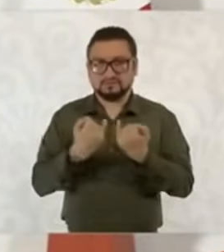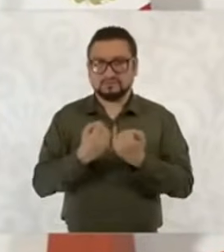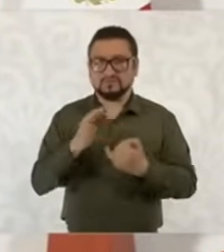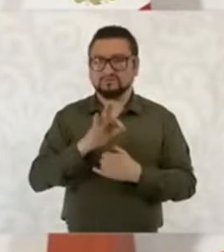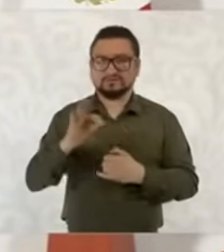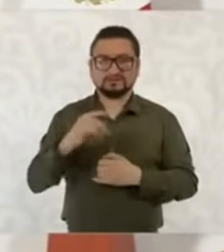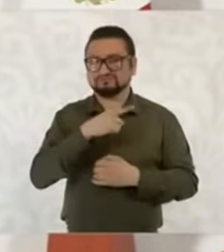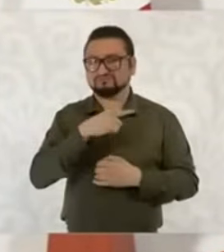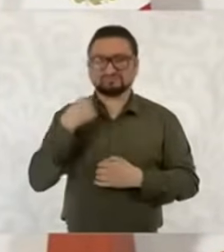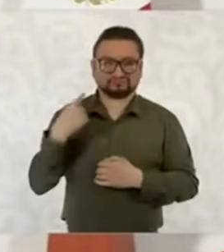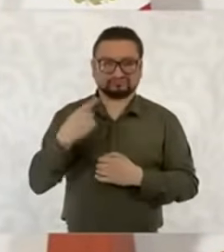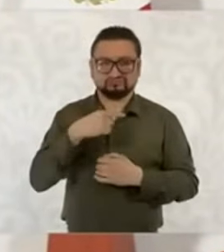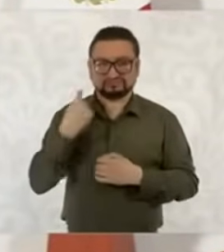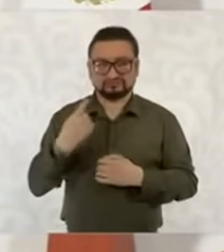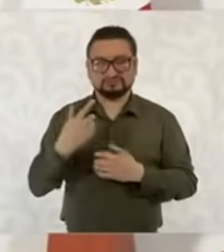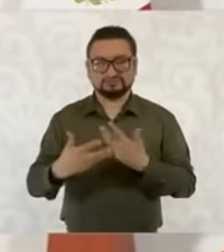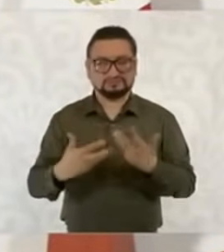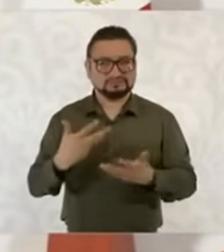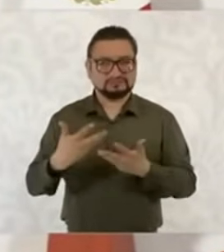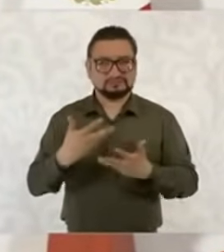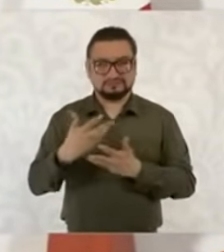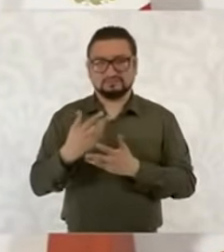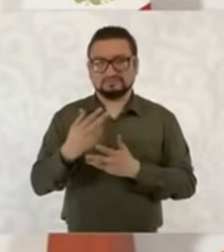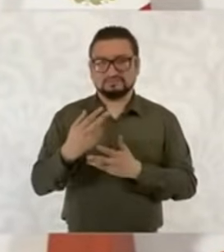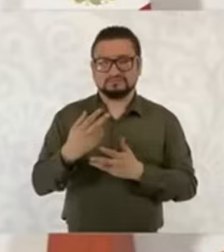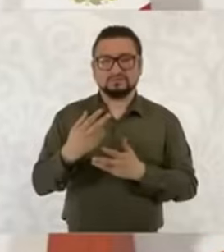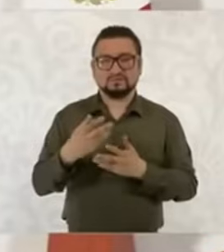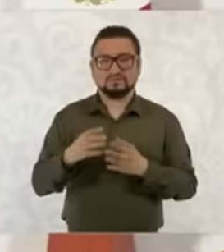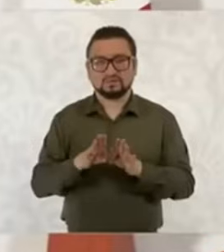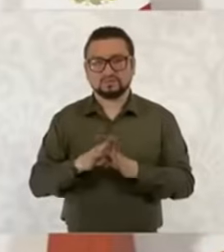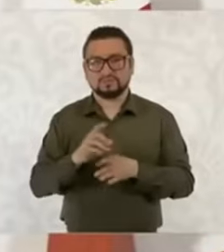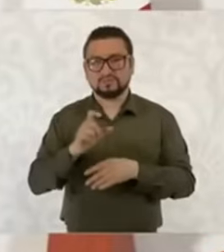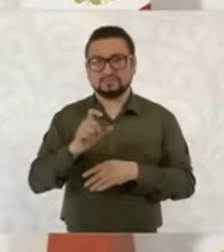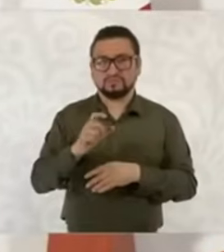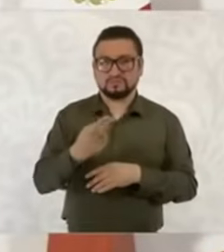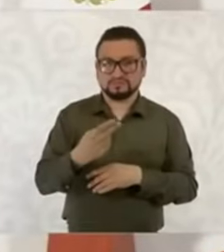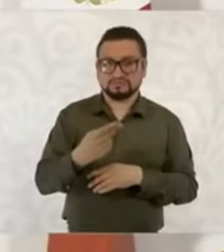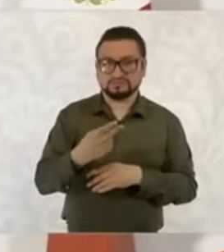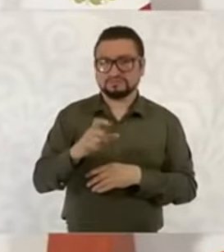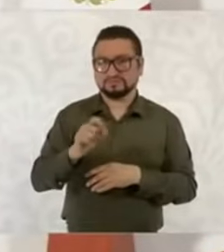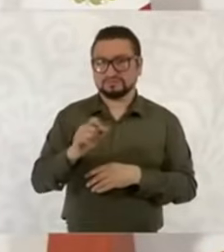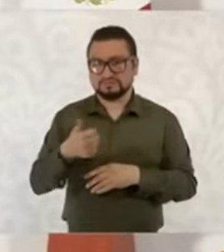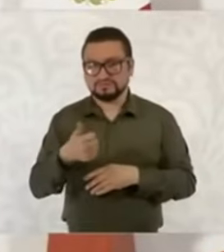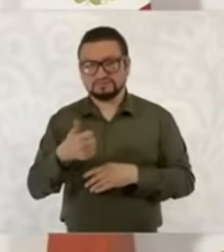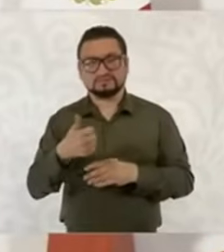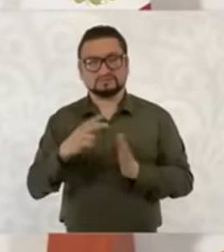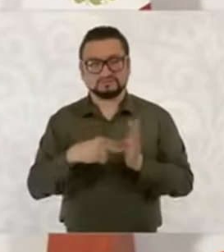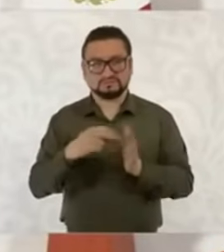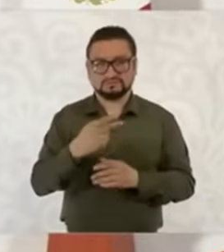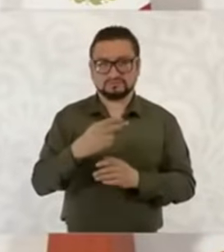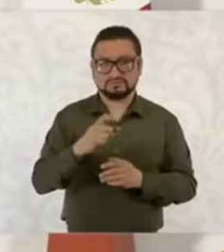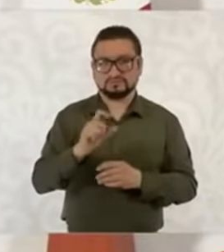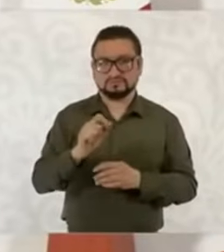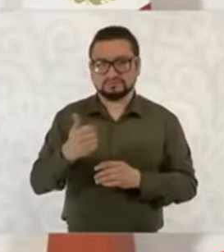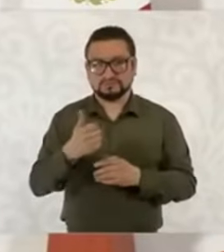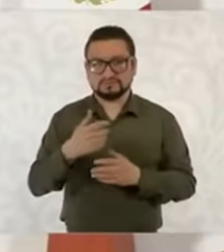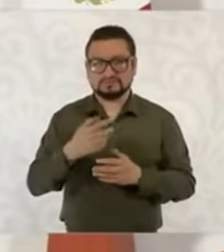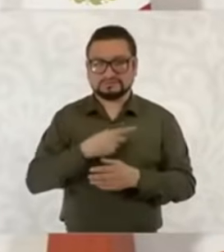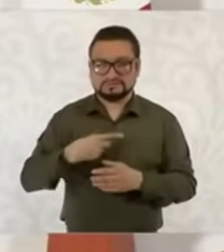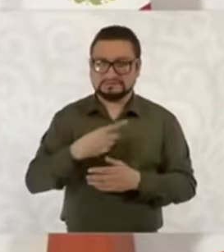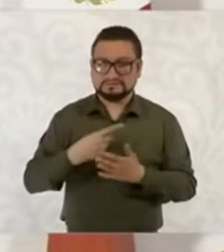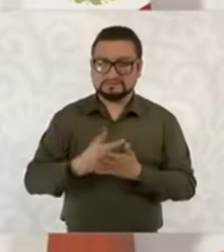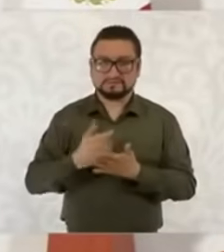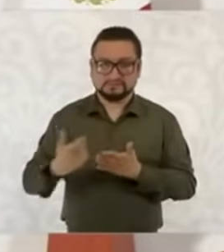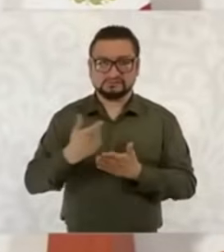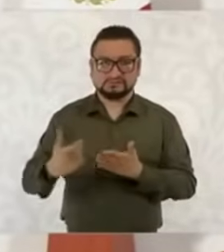justamente de manera particular en 25 y en 26. Todo este endeudamiento ocurre mientras que los indicadores